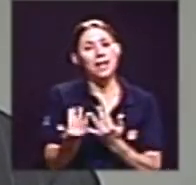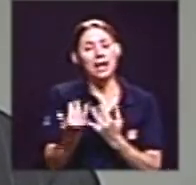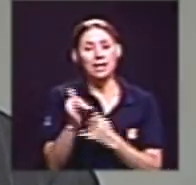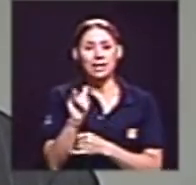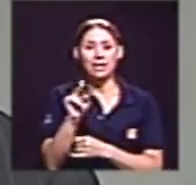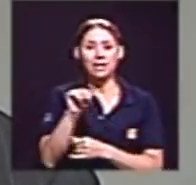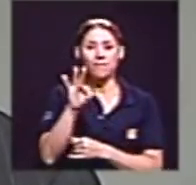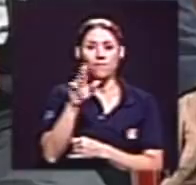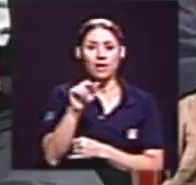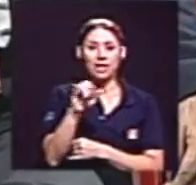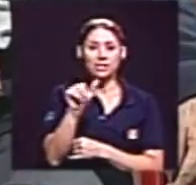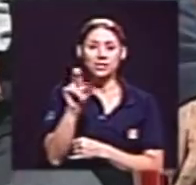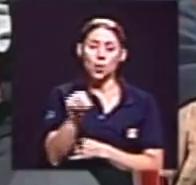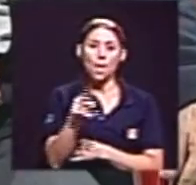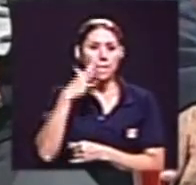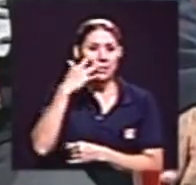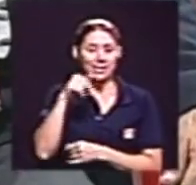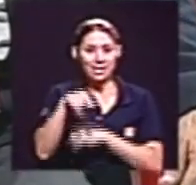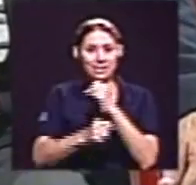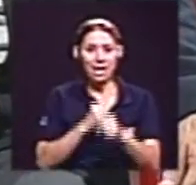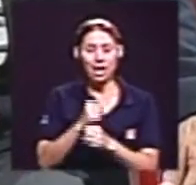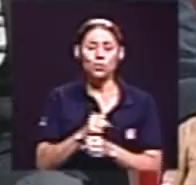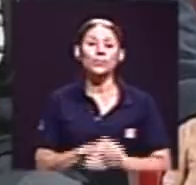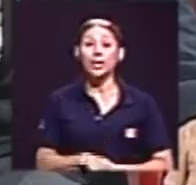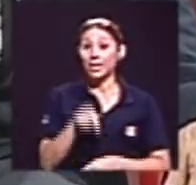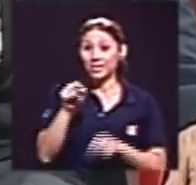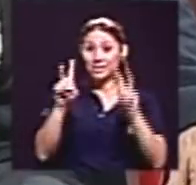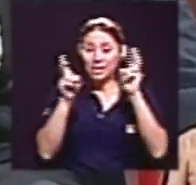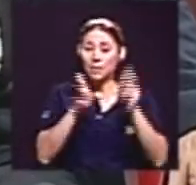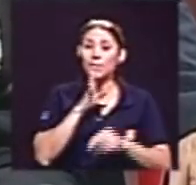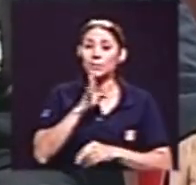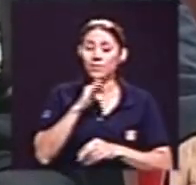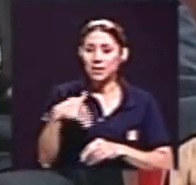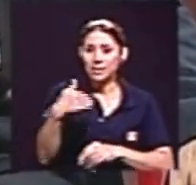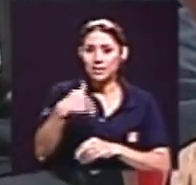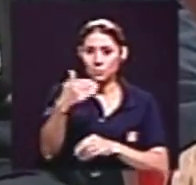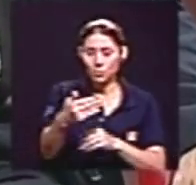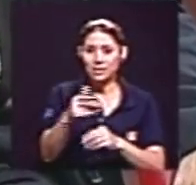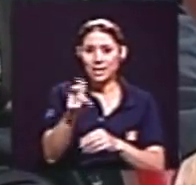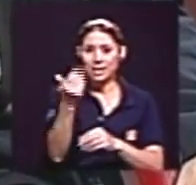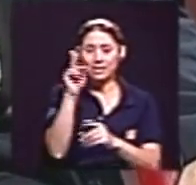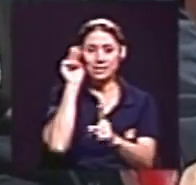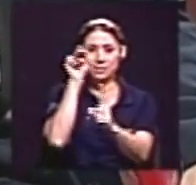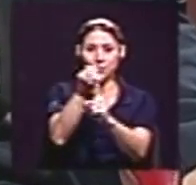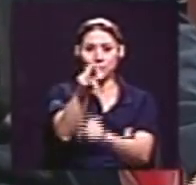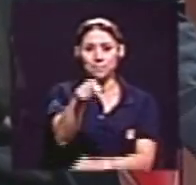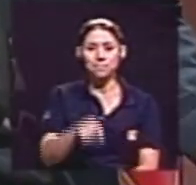este año. De eso hablaremos una vez que el canal le dé a las amigas y amigos un mensaje que tiene para ellos.